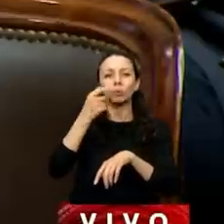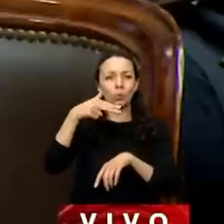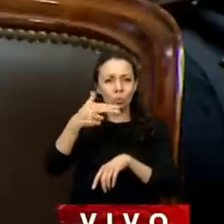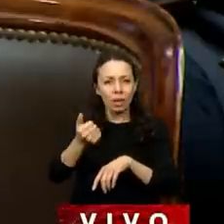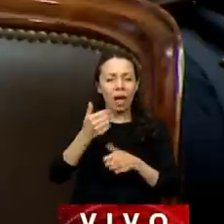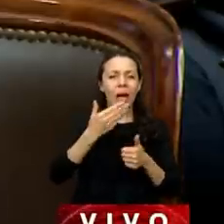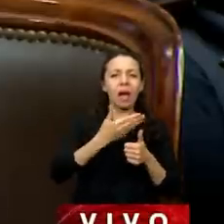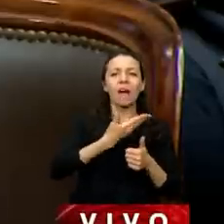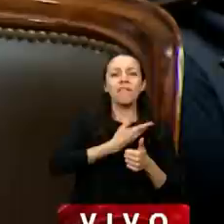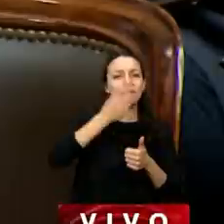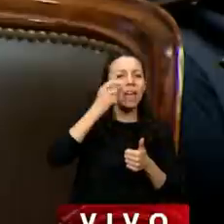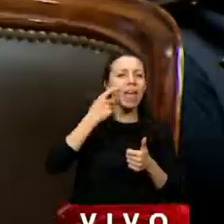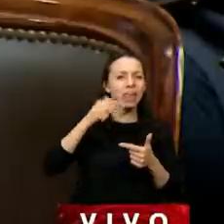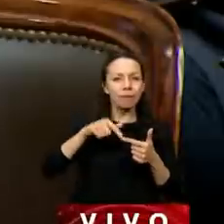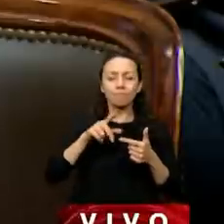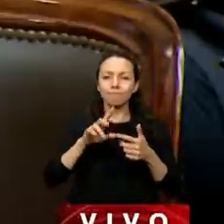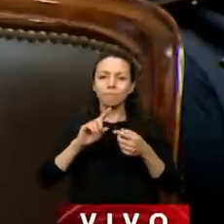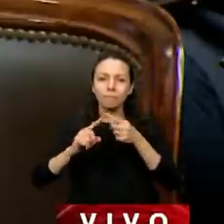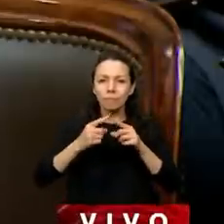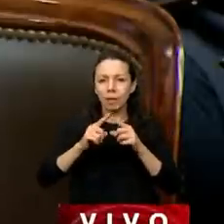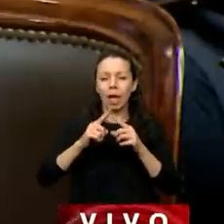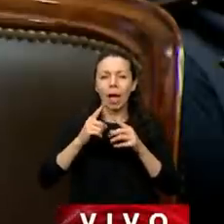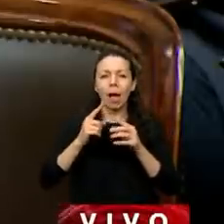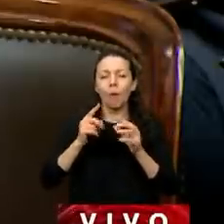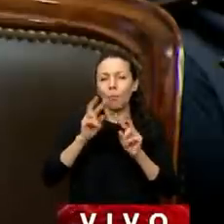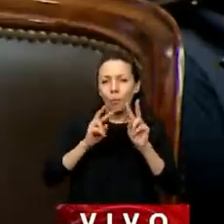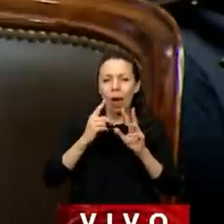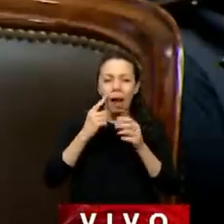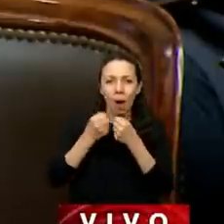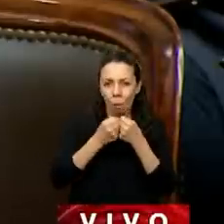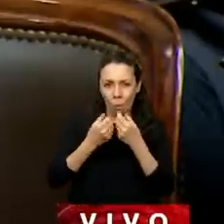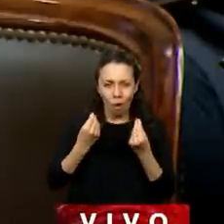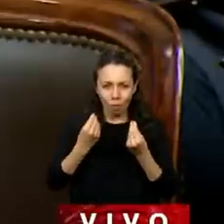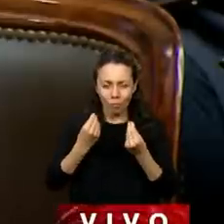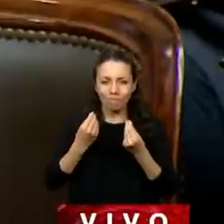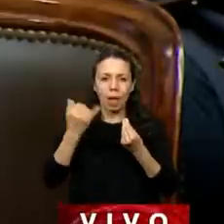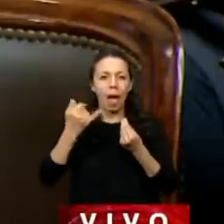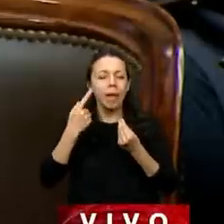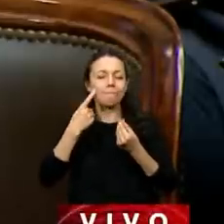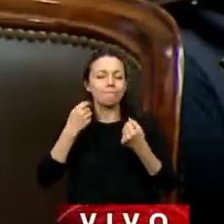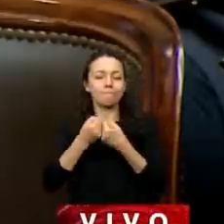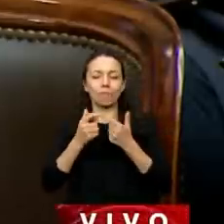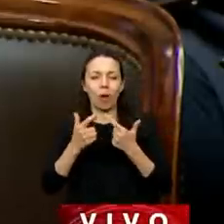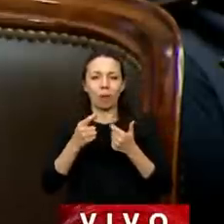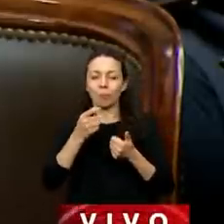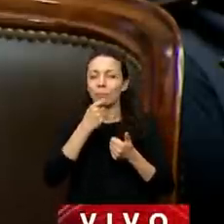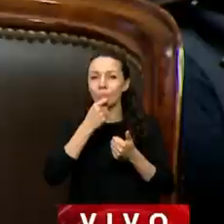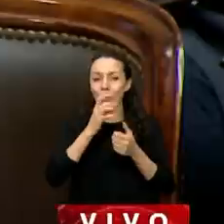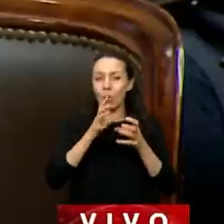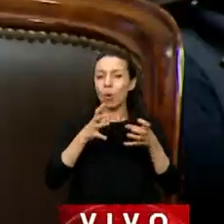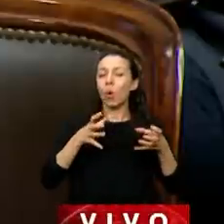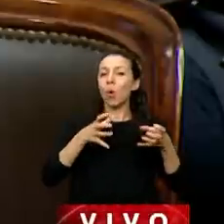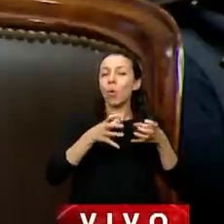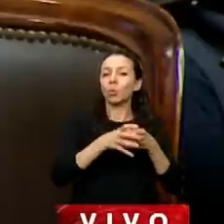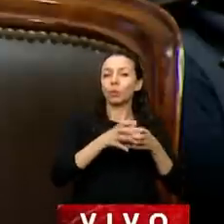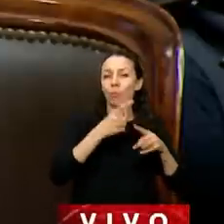poder encontrar puntos de acuerdo? El primer punto tiene que ver con que no coincidíamos desde el interbloque Juntos por